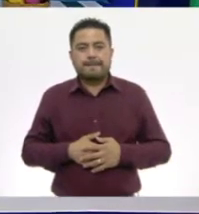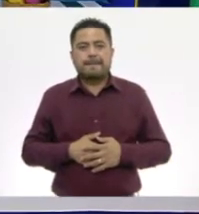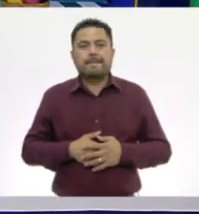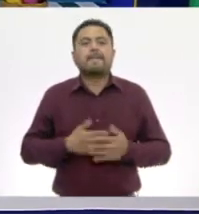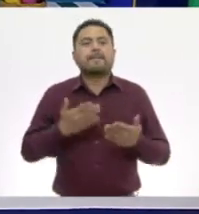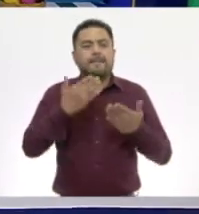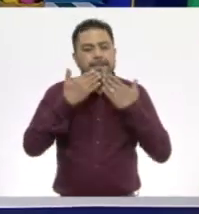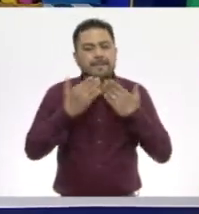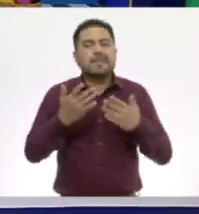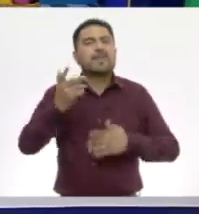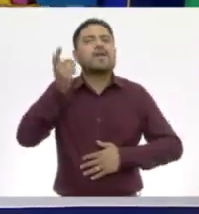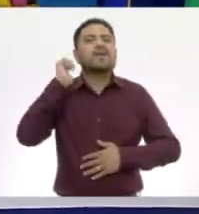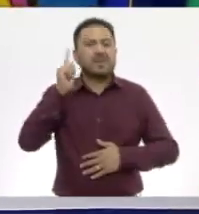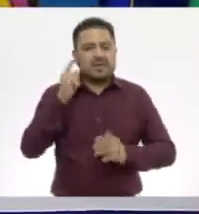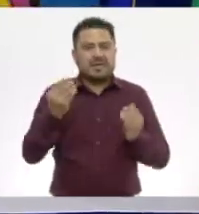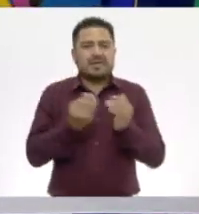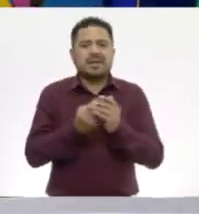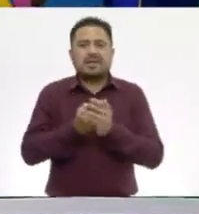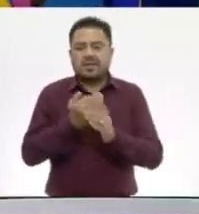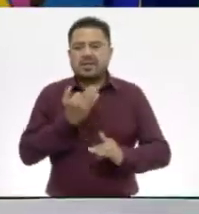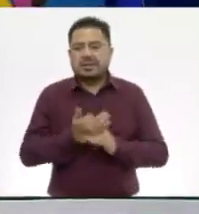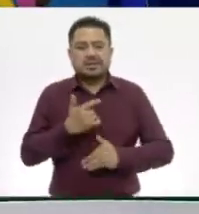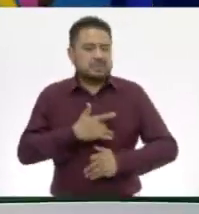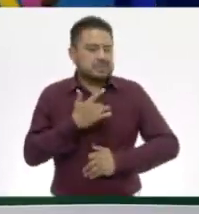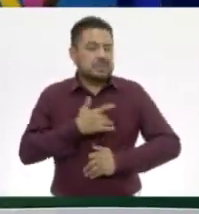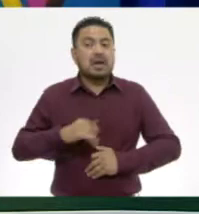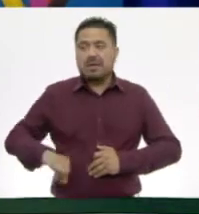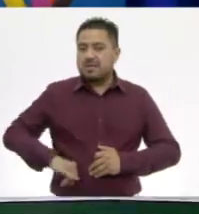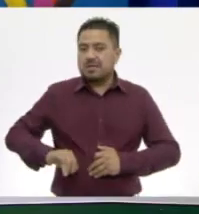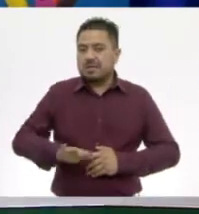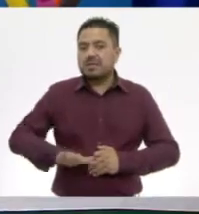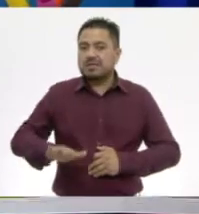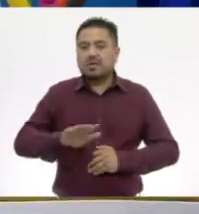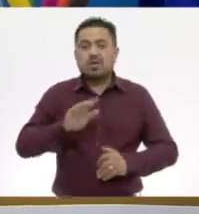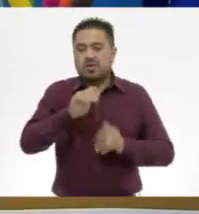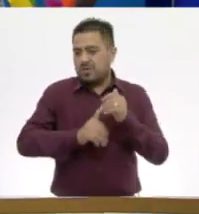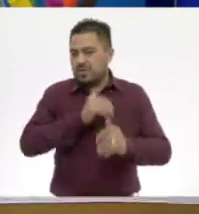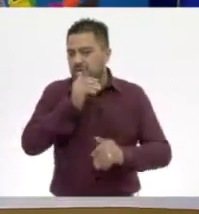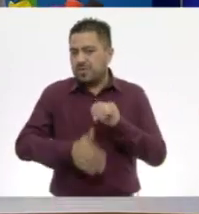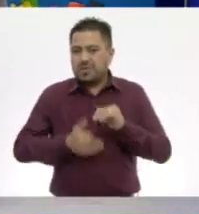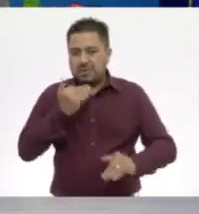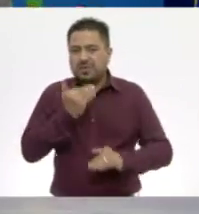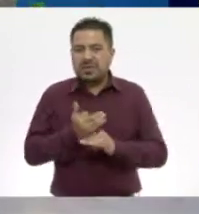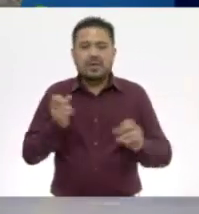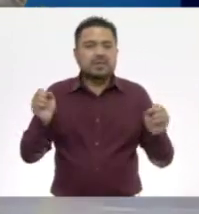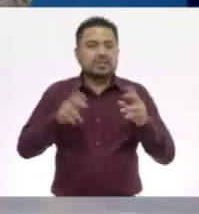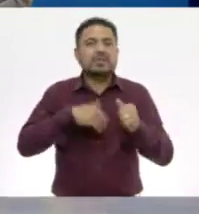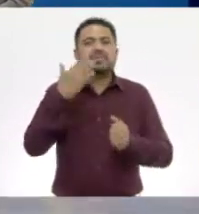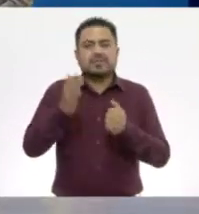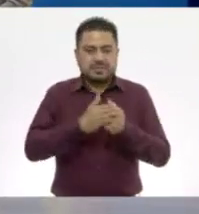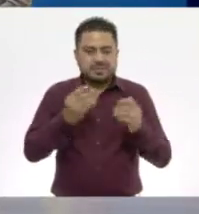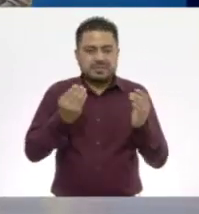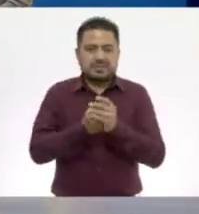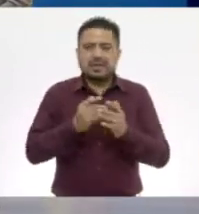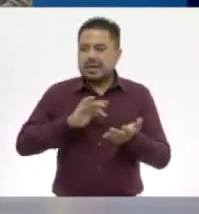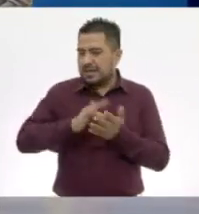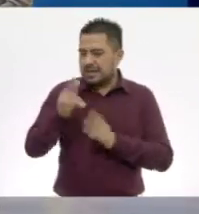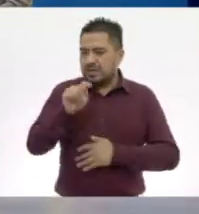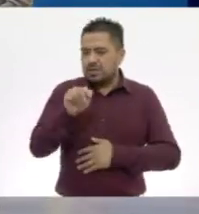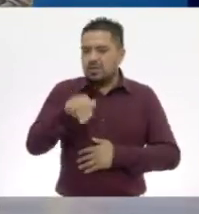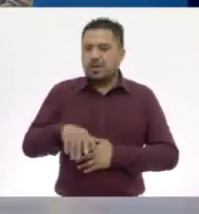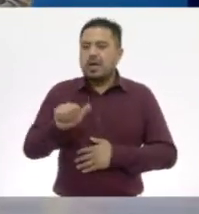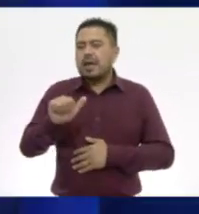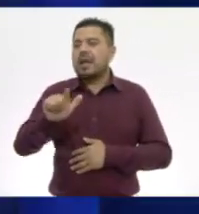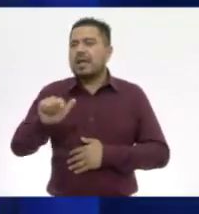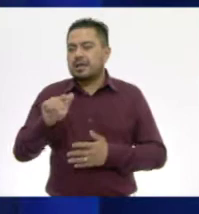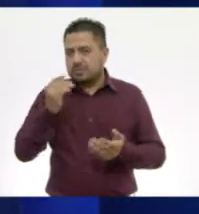Pues bien, espero que la clase de hoy les haya parecido interesante. Sí. Es todo por el momento. Nos vemos la próxima clase. Gracias, Ton. Ale,